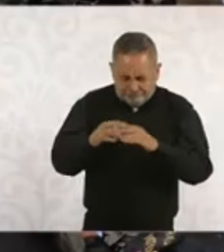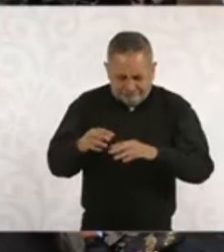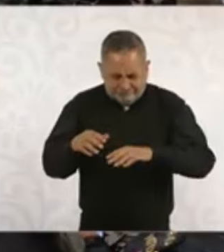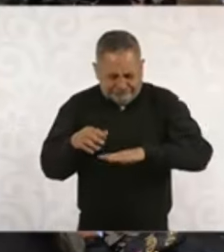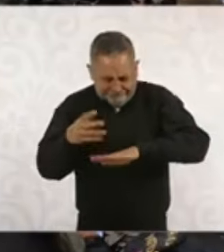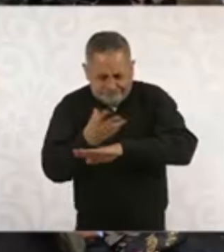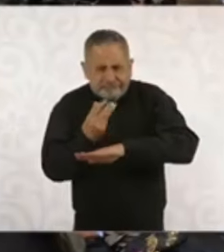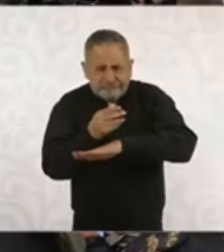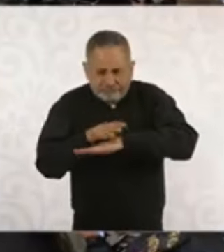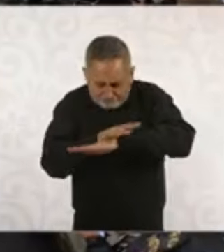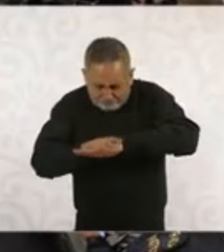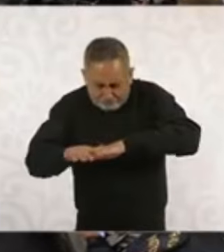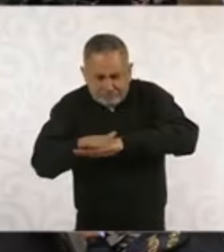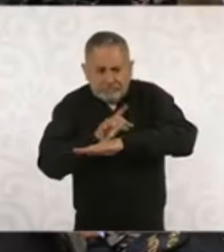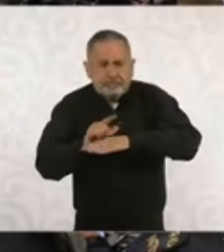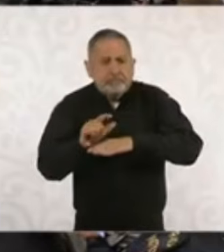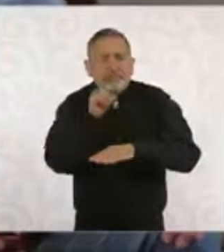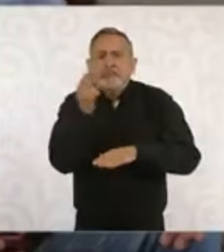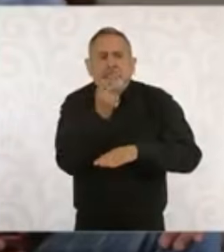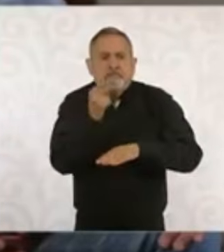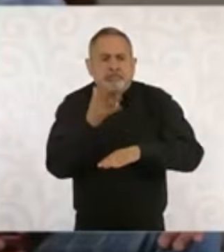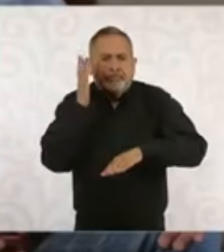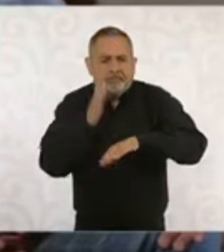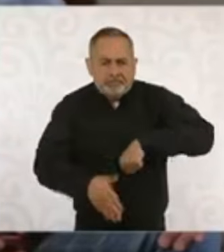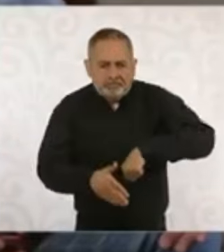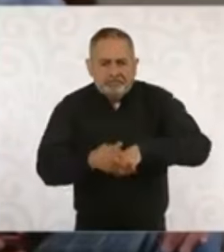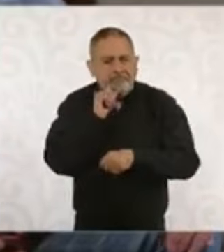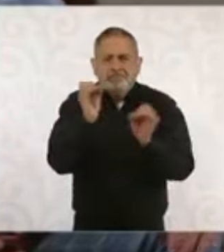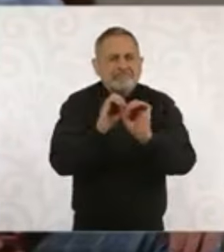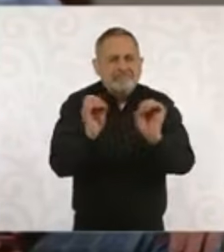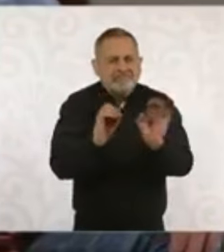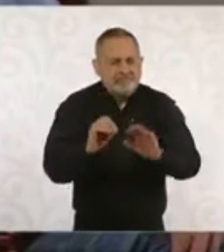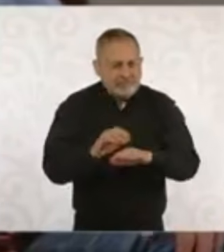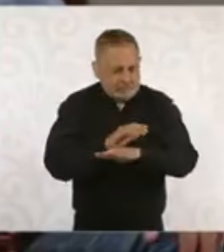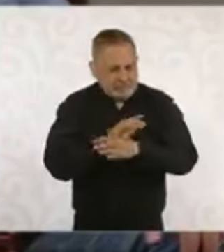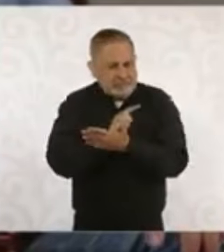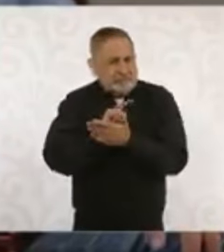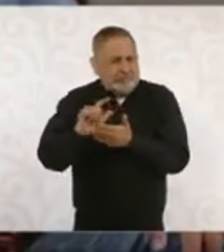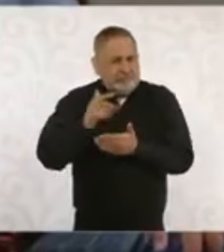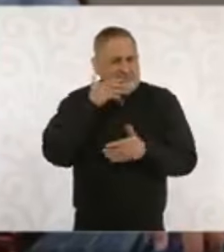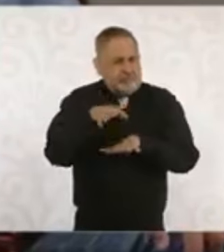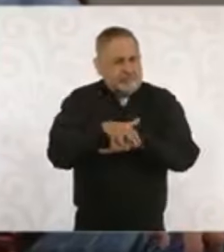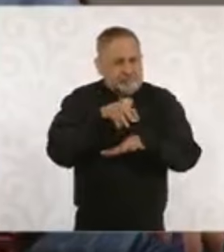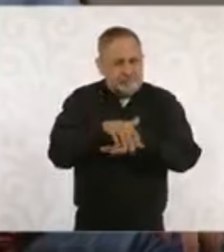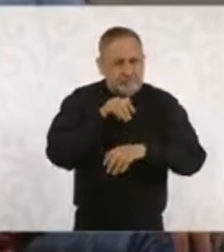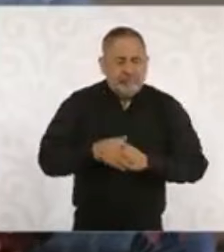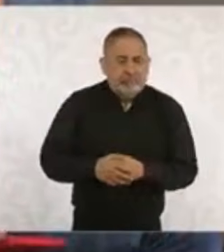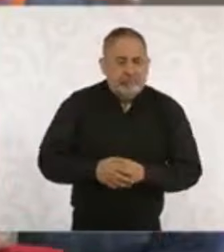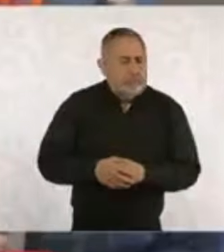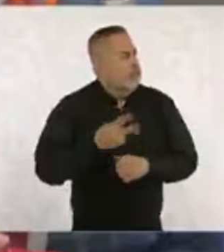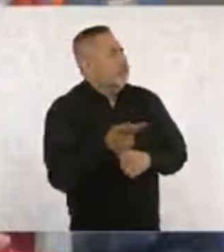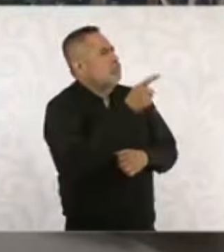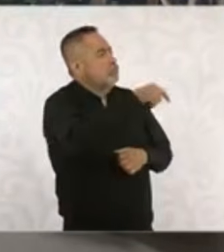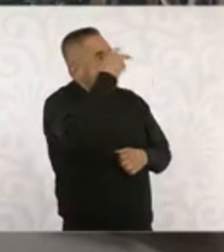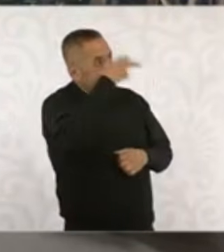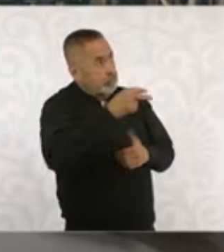extremidad. Esta tecnología quiere decir que México va a avanzar en el tema de evitar amputaciones de pie diabético,